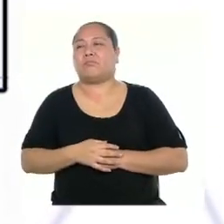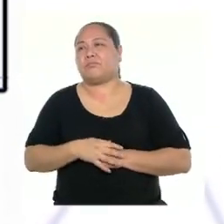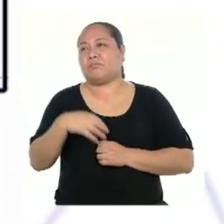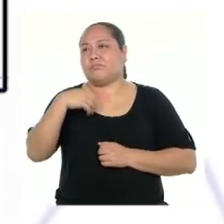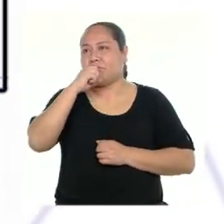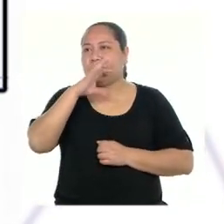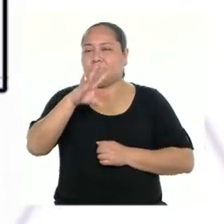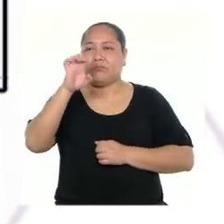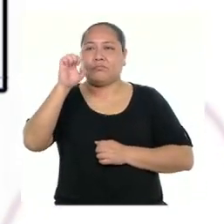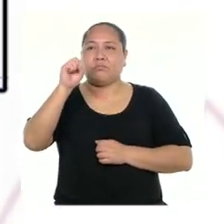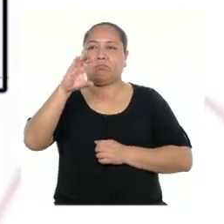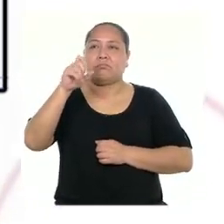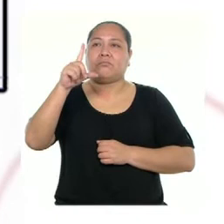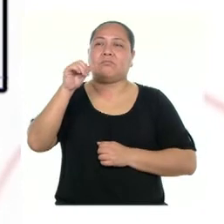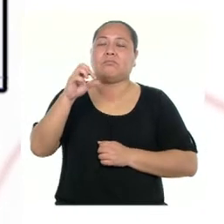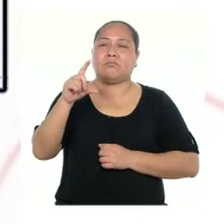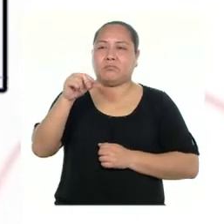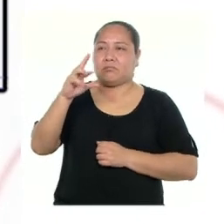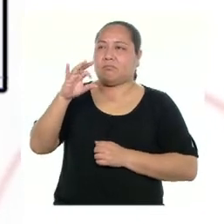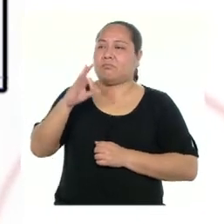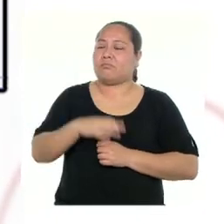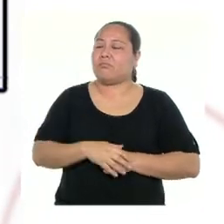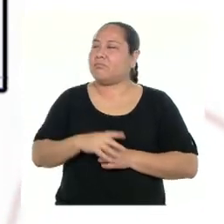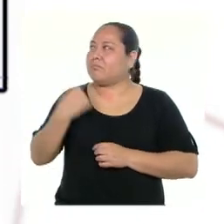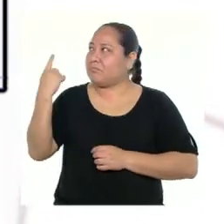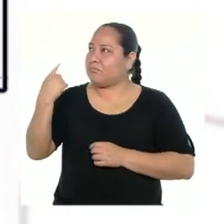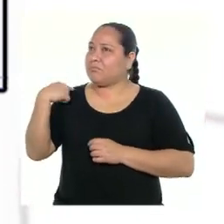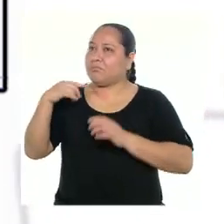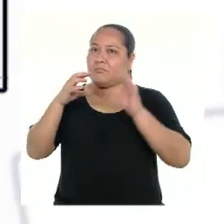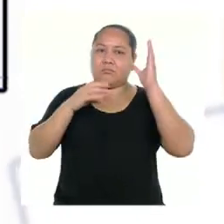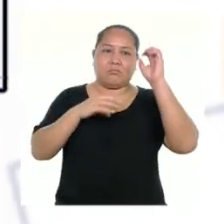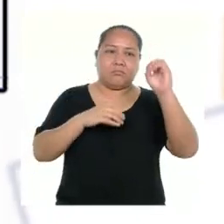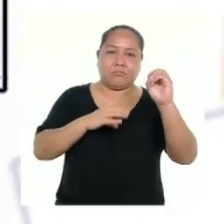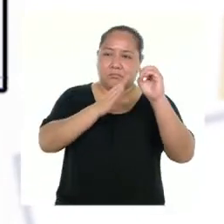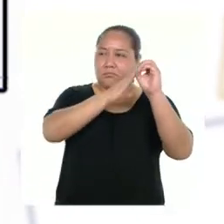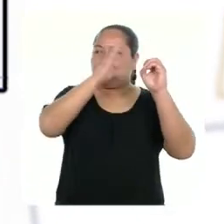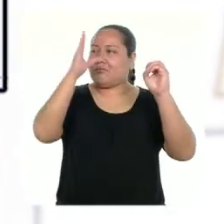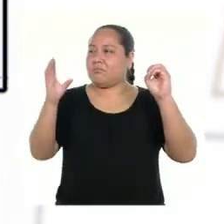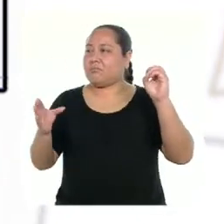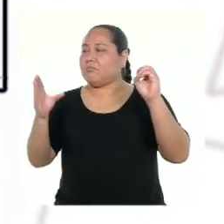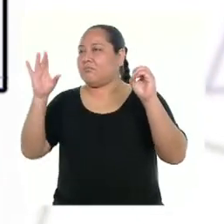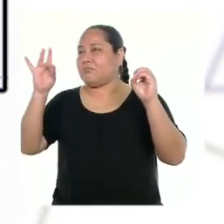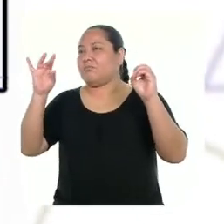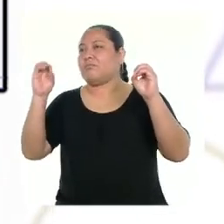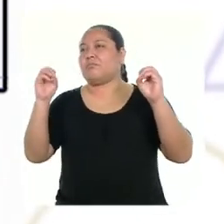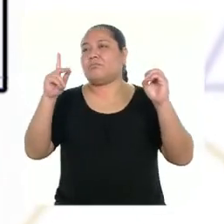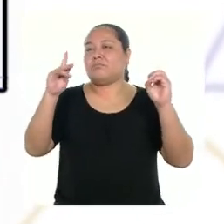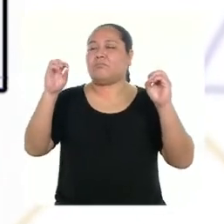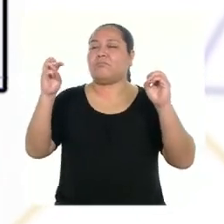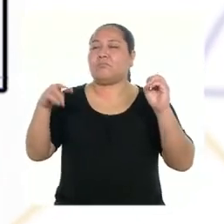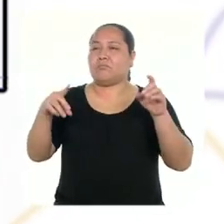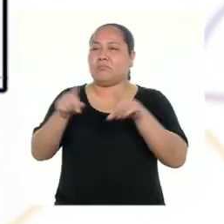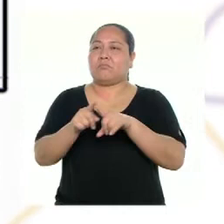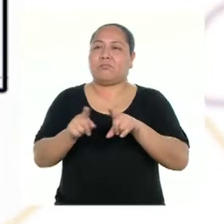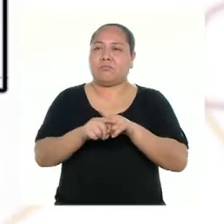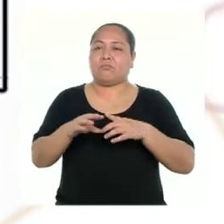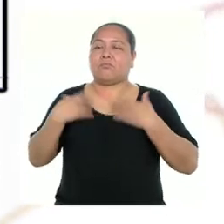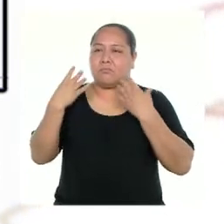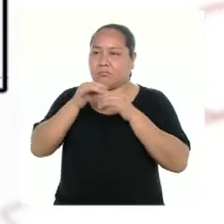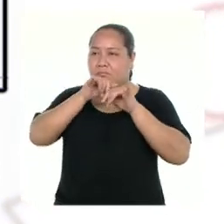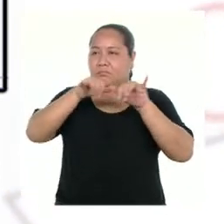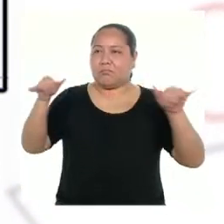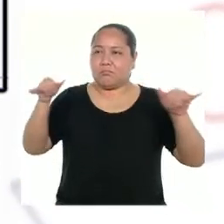que con la escala gráfica no solo podemos medir distancias de 0 hasta 80 kilómetros, sino que también podemos